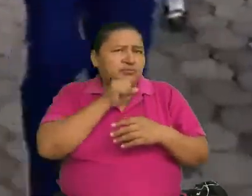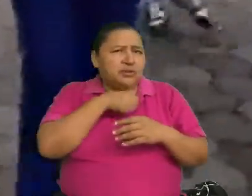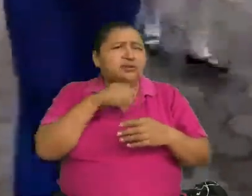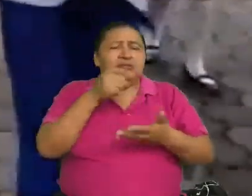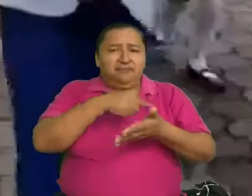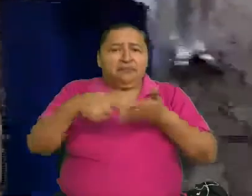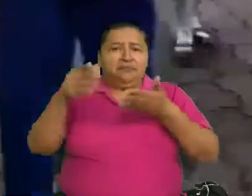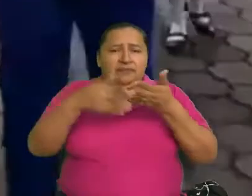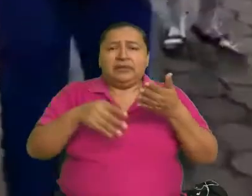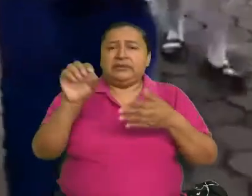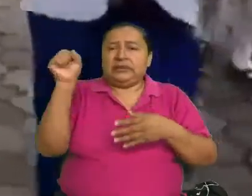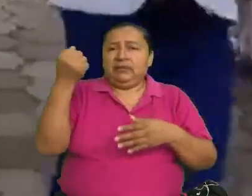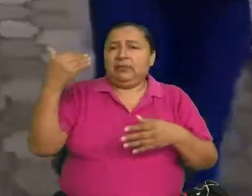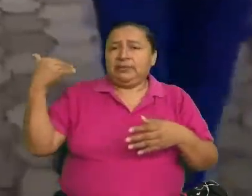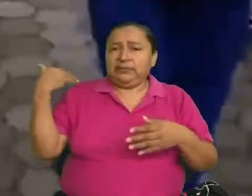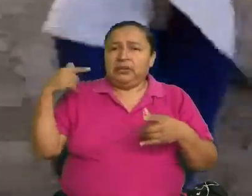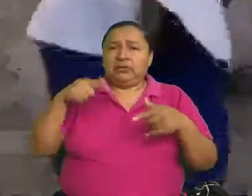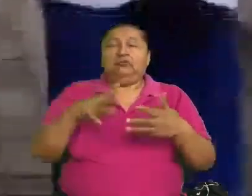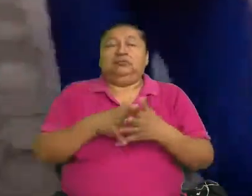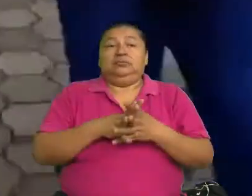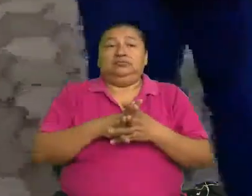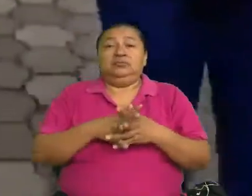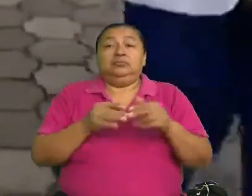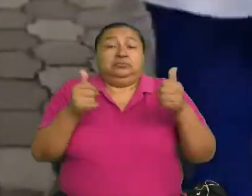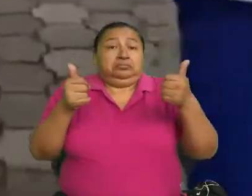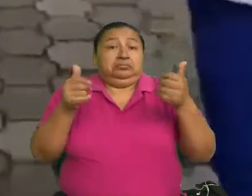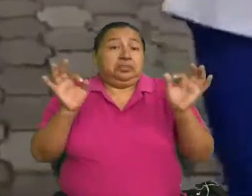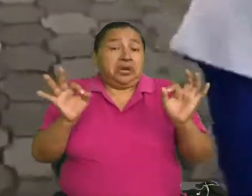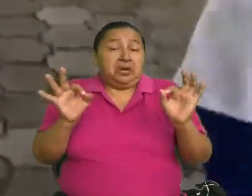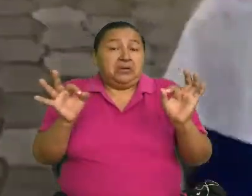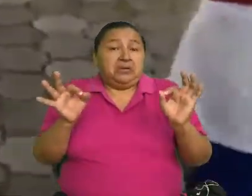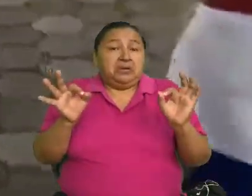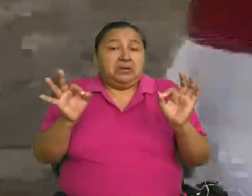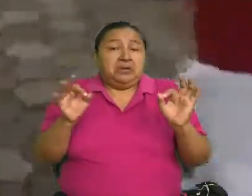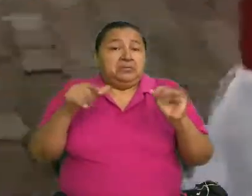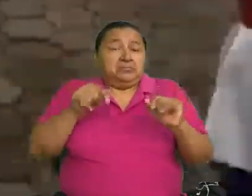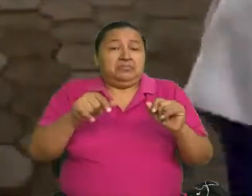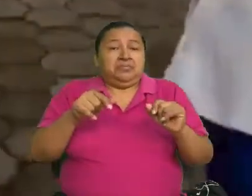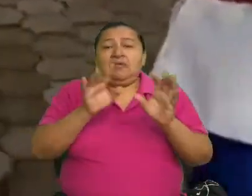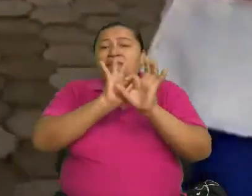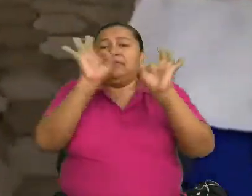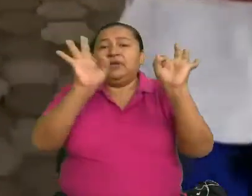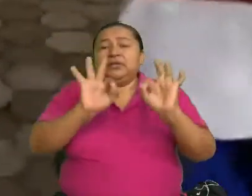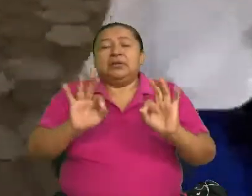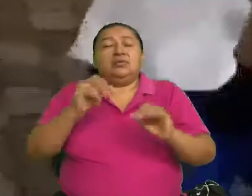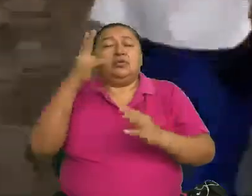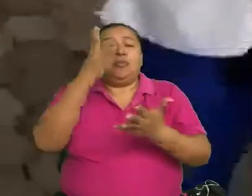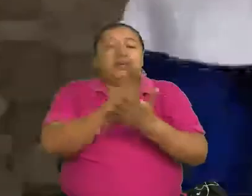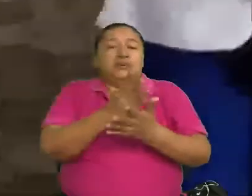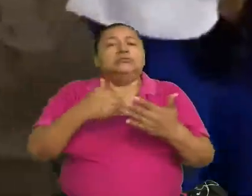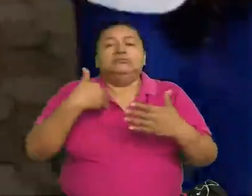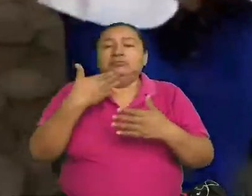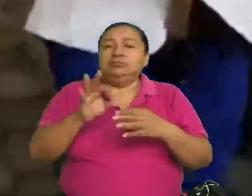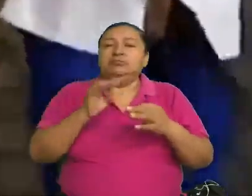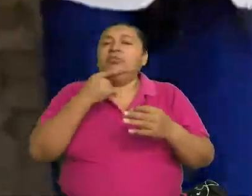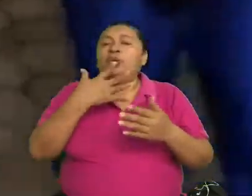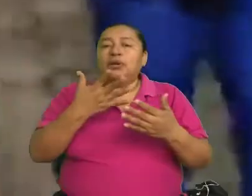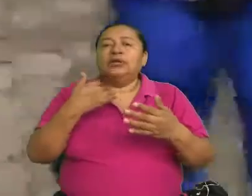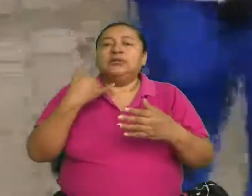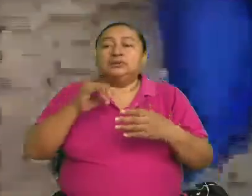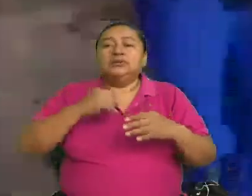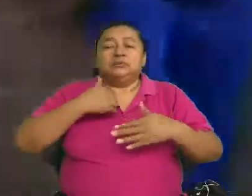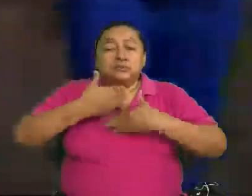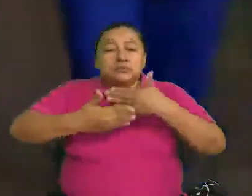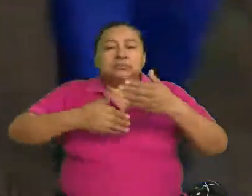semana, sábado. Fíjate, pues los felicitamos doblemente. Porque están